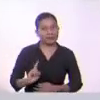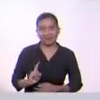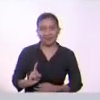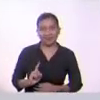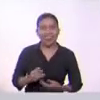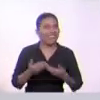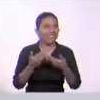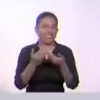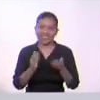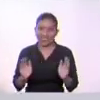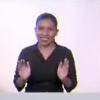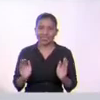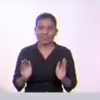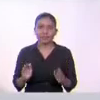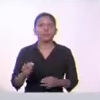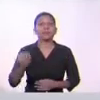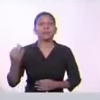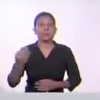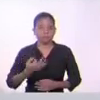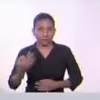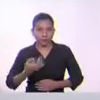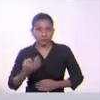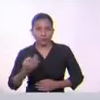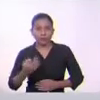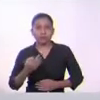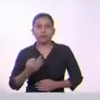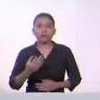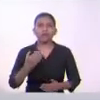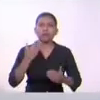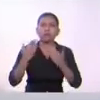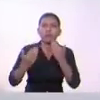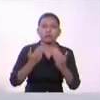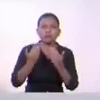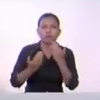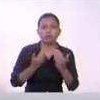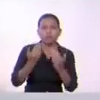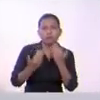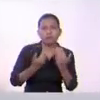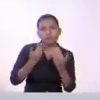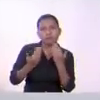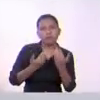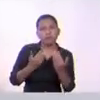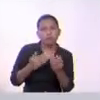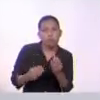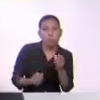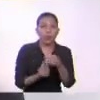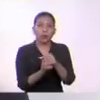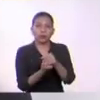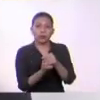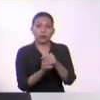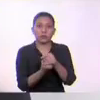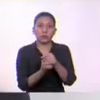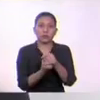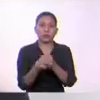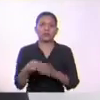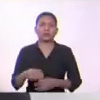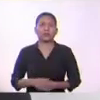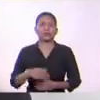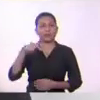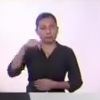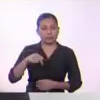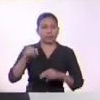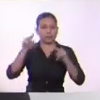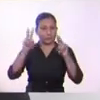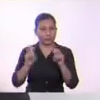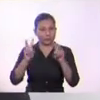es necesario agregar una justificación o una argumentación. Ahora conozcamos el